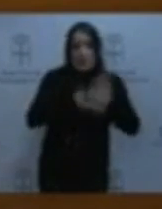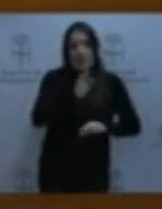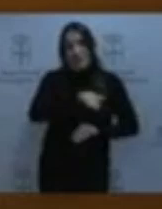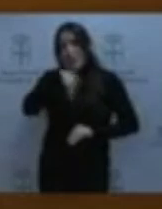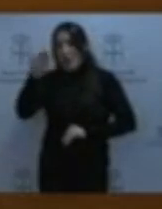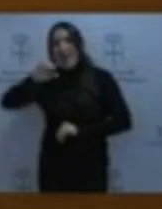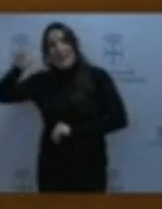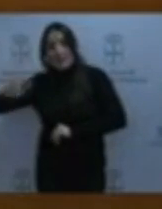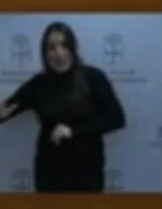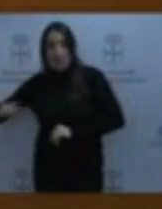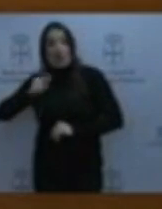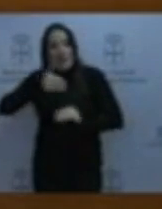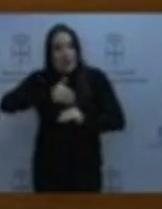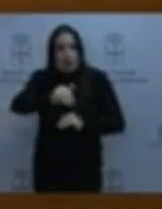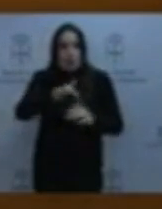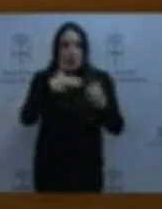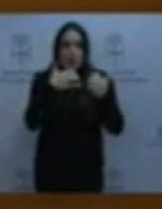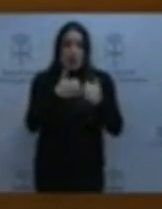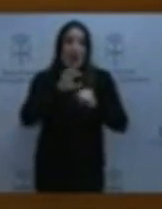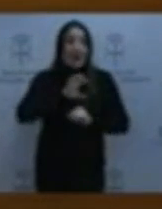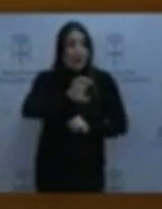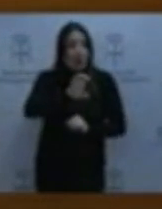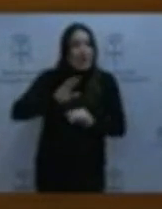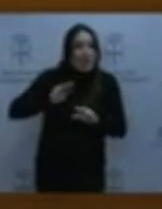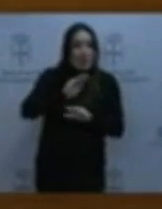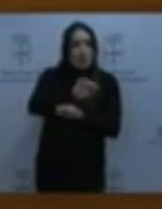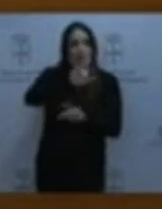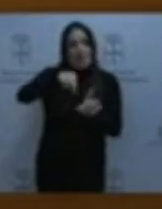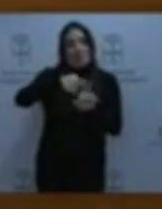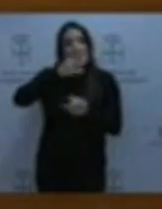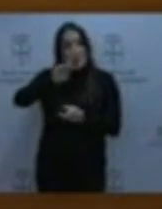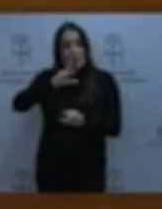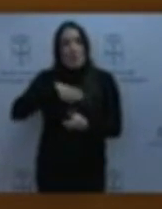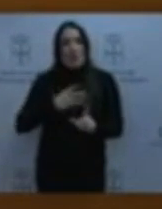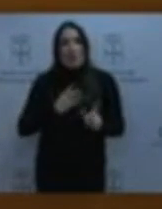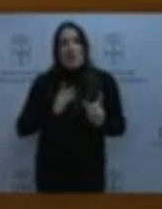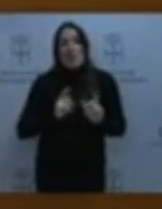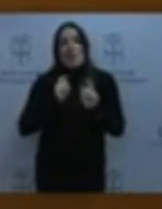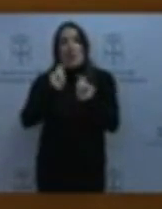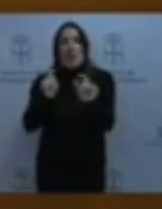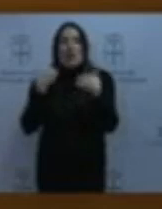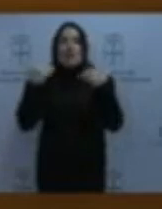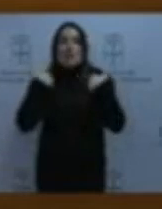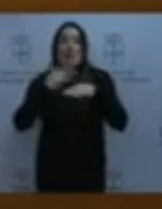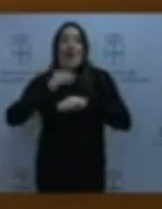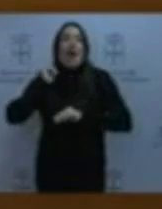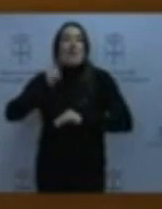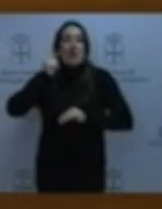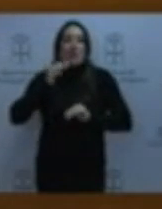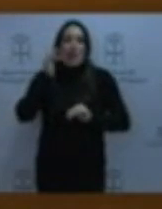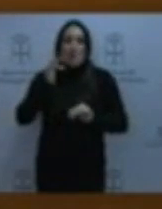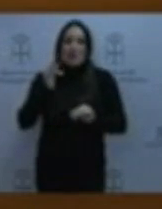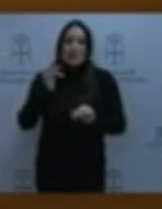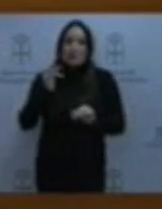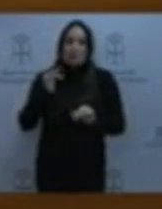el futuro industrial de una región, la inversión y el I+D, se pone en manos de los que amenazan y chantajean con